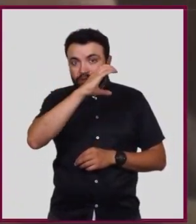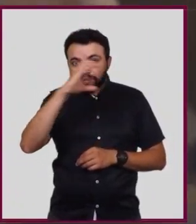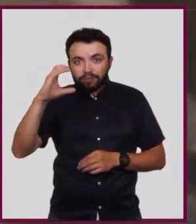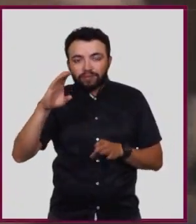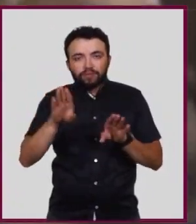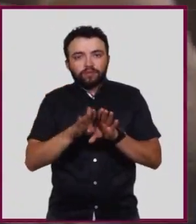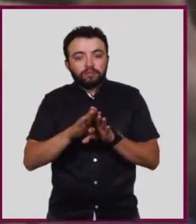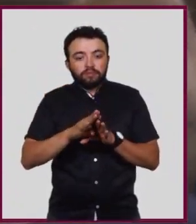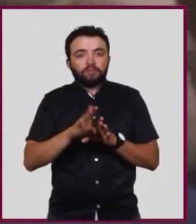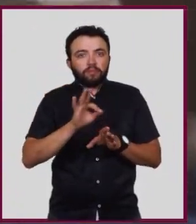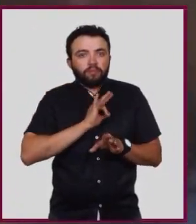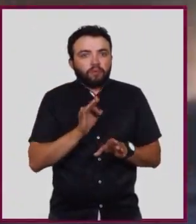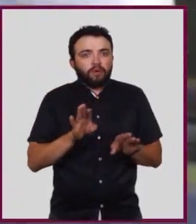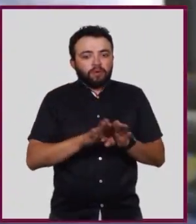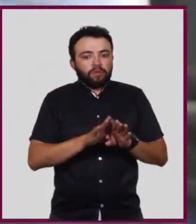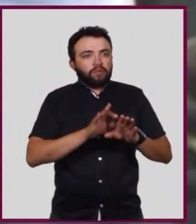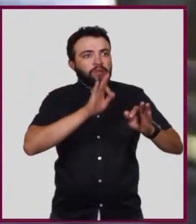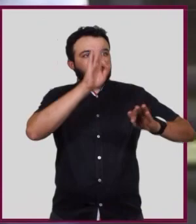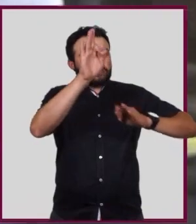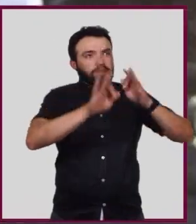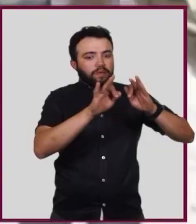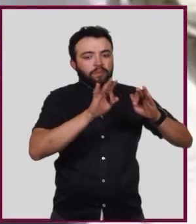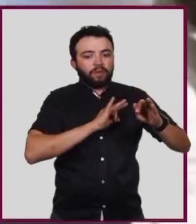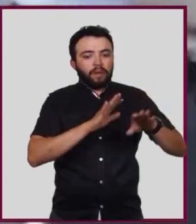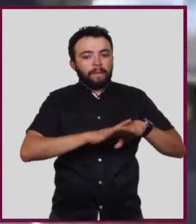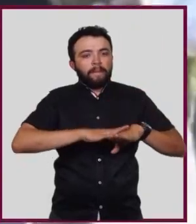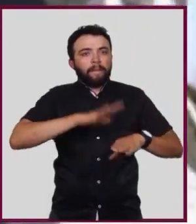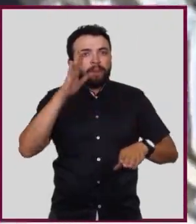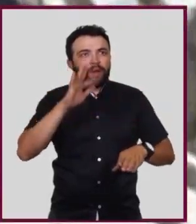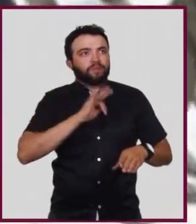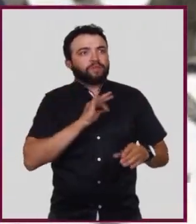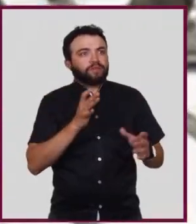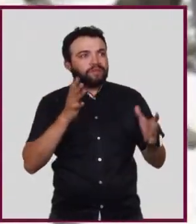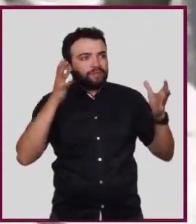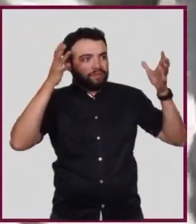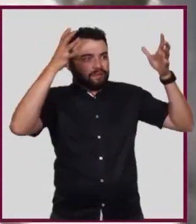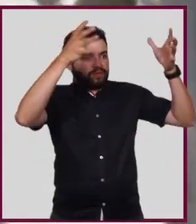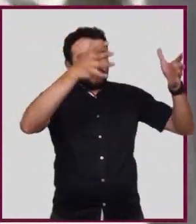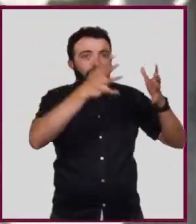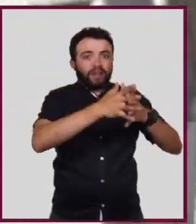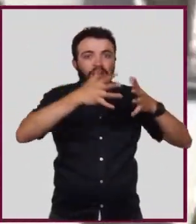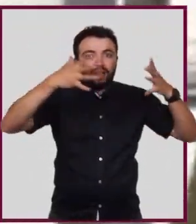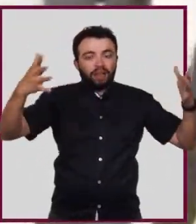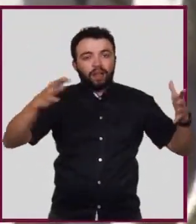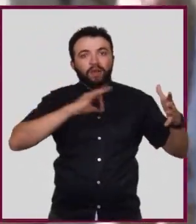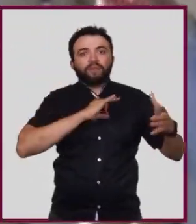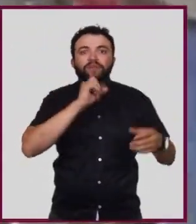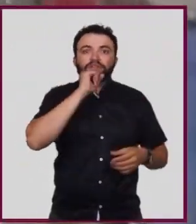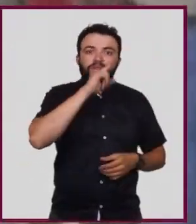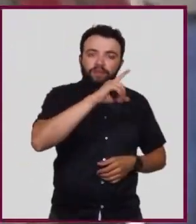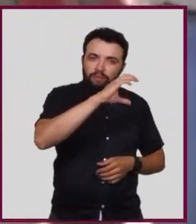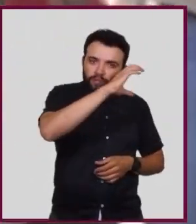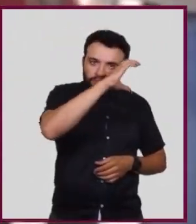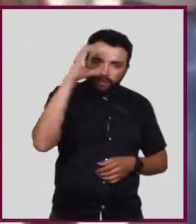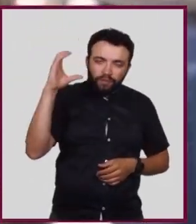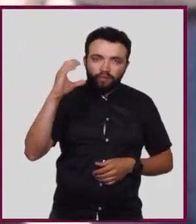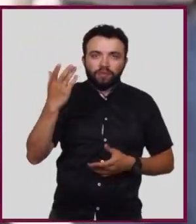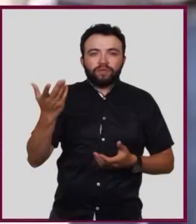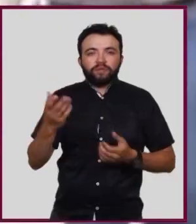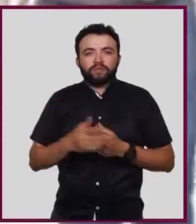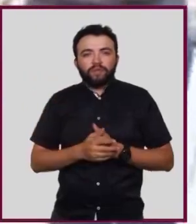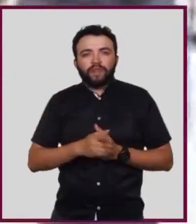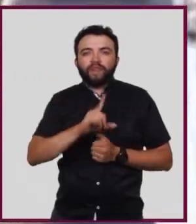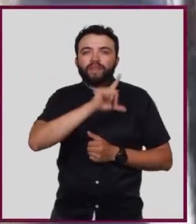la escultura podía ir más allá, que se podía hacer instalación, que se podía también hacer fotografía, un poquito